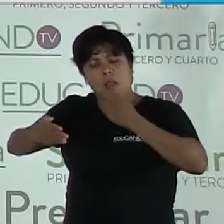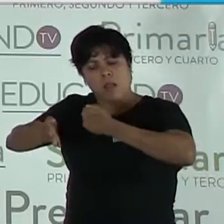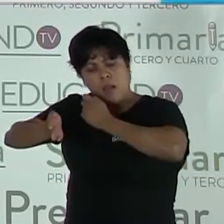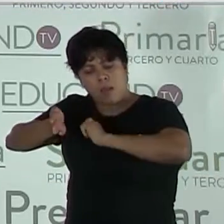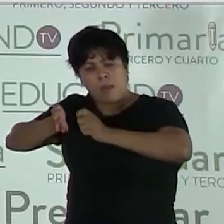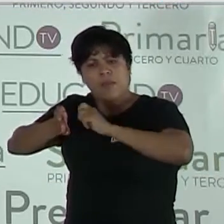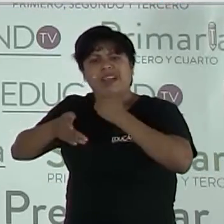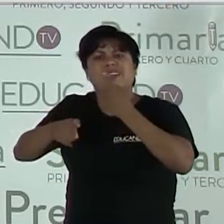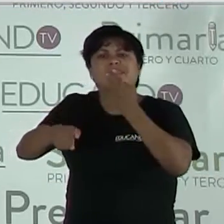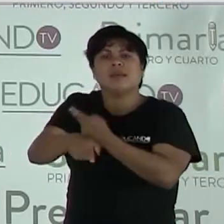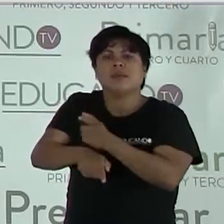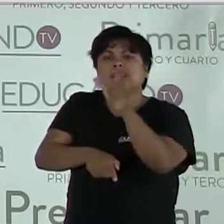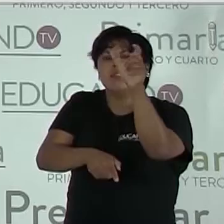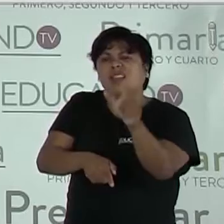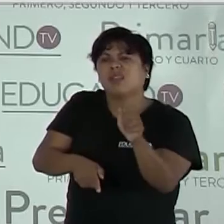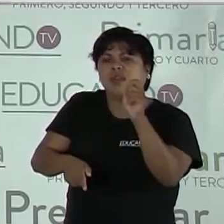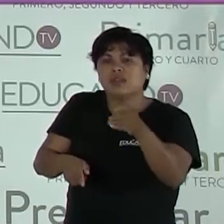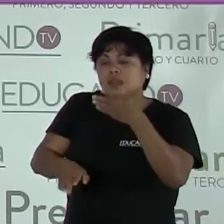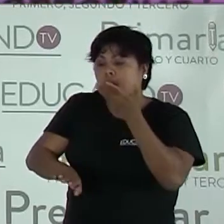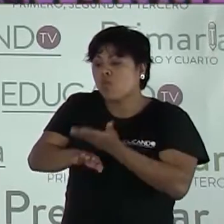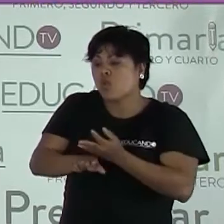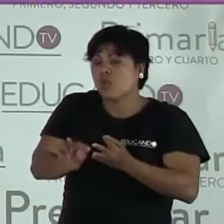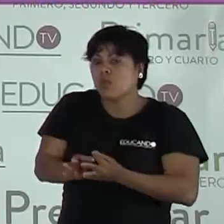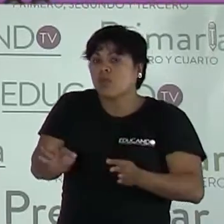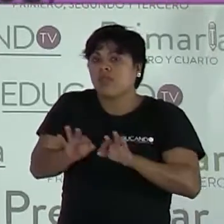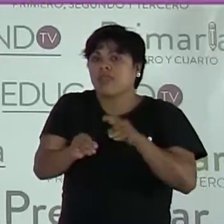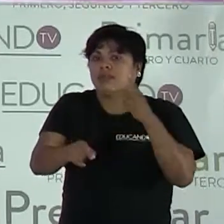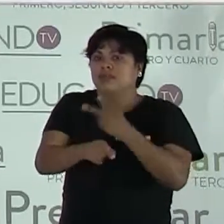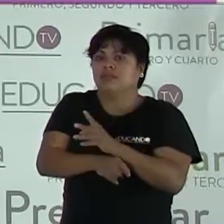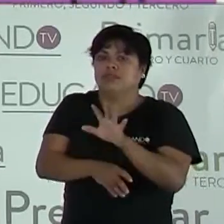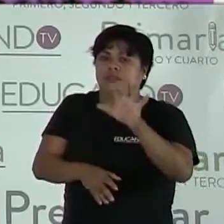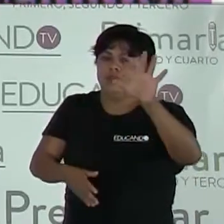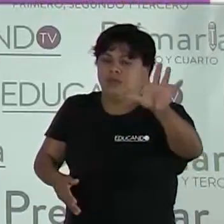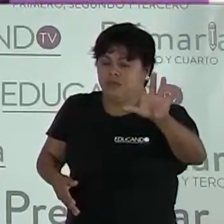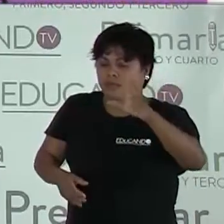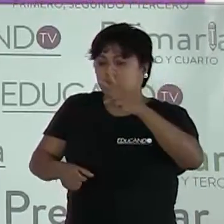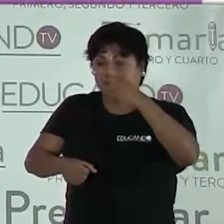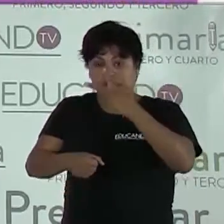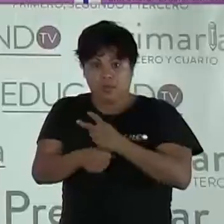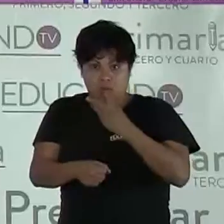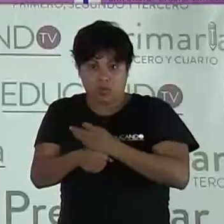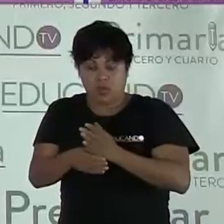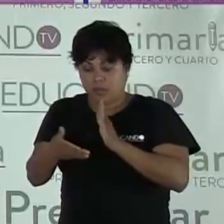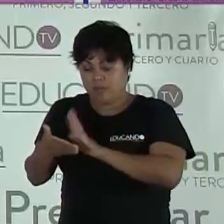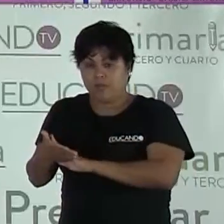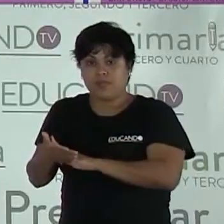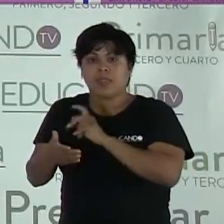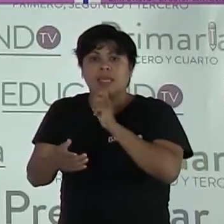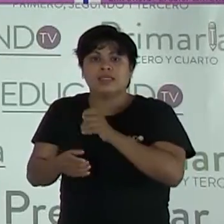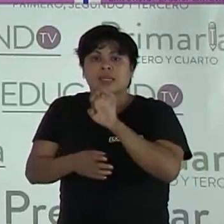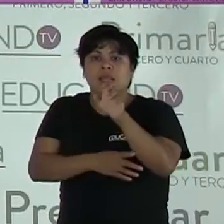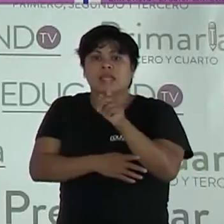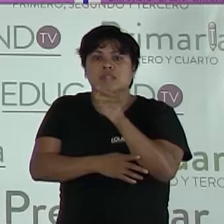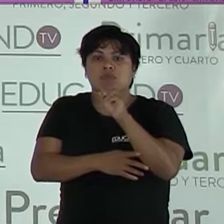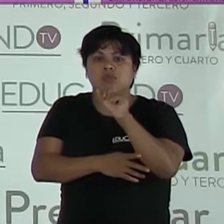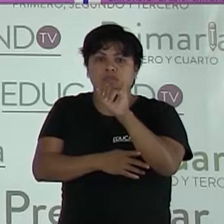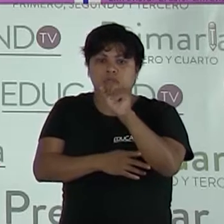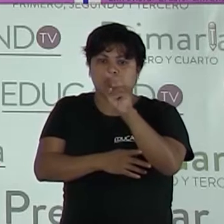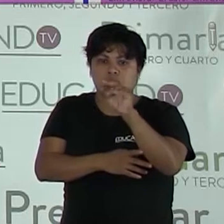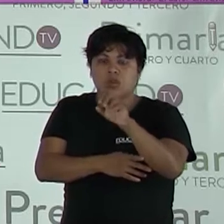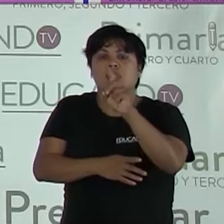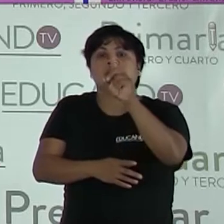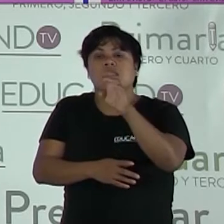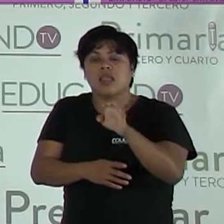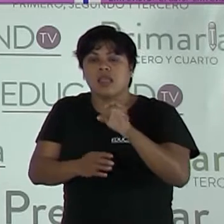ese acontecimiento tan relevante que está narrando. La segunda parte es la exposición